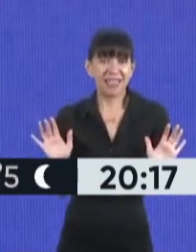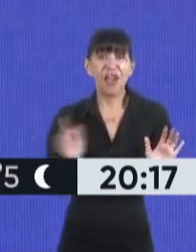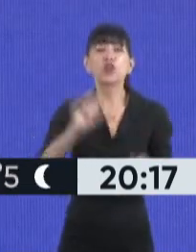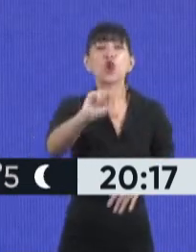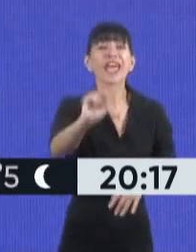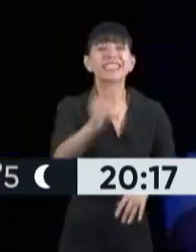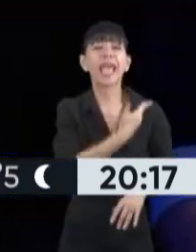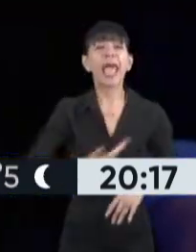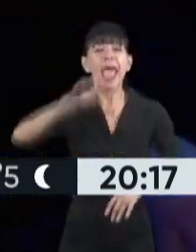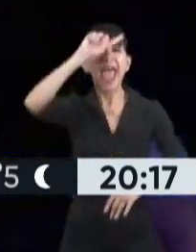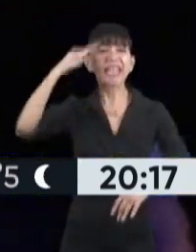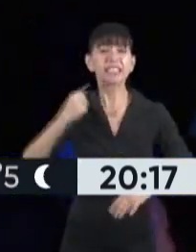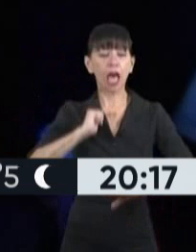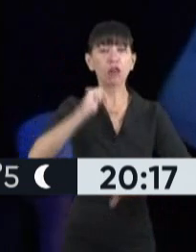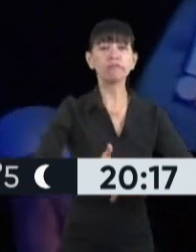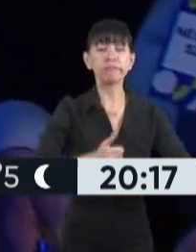lo que ustedes deben hacer.